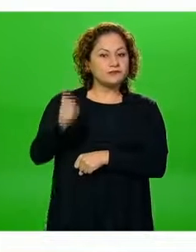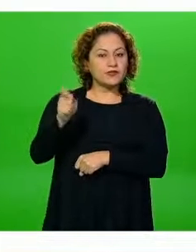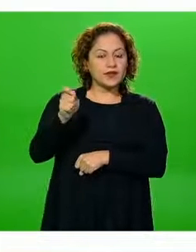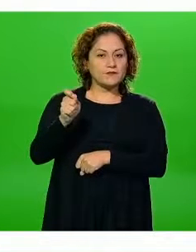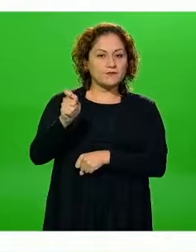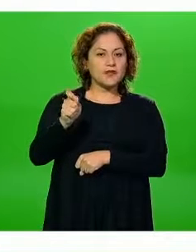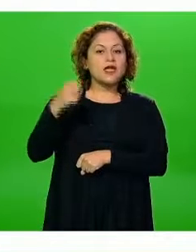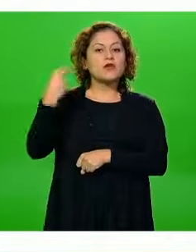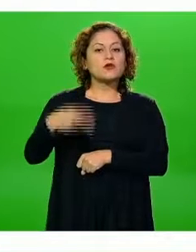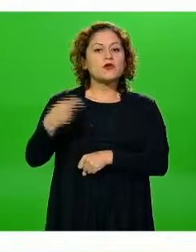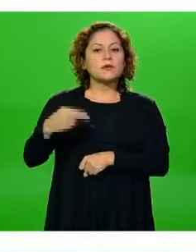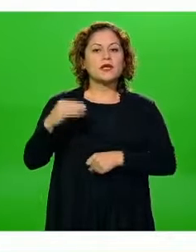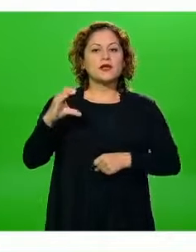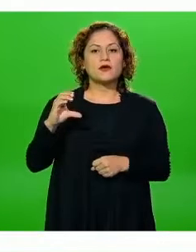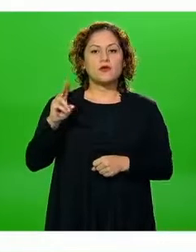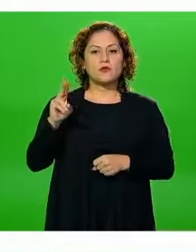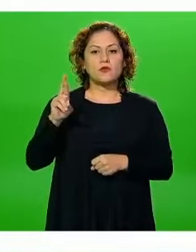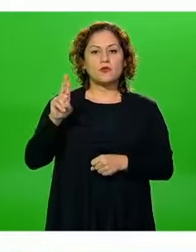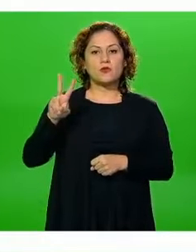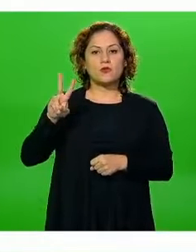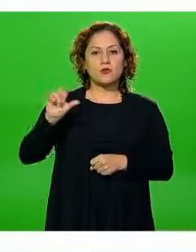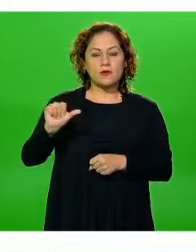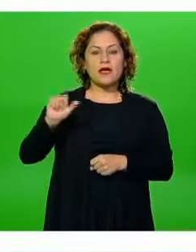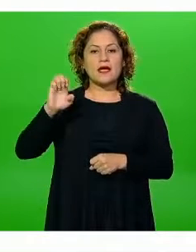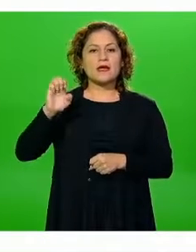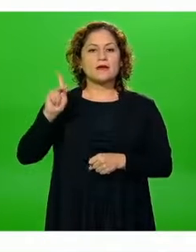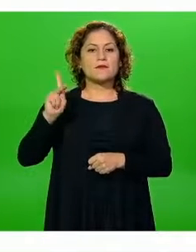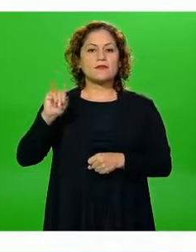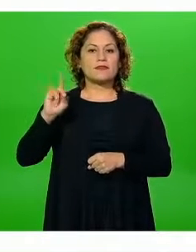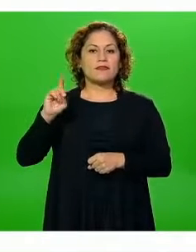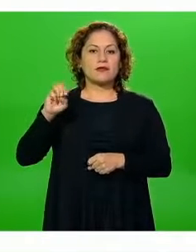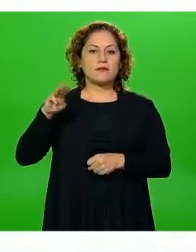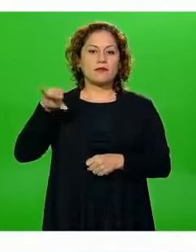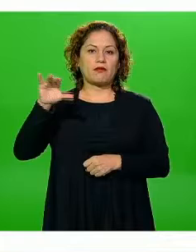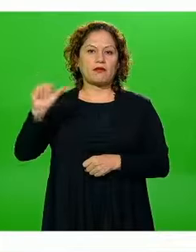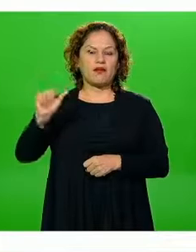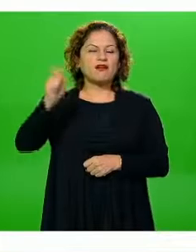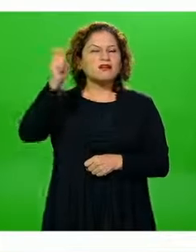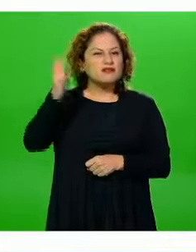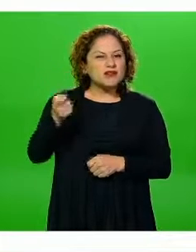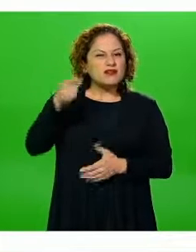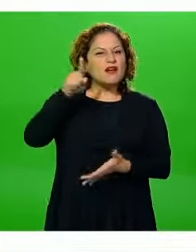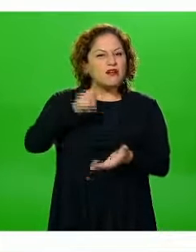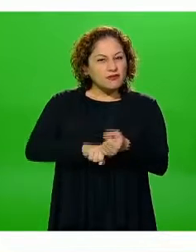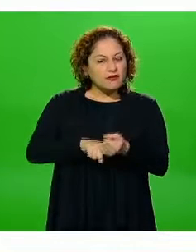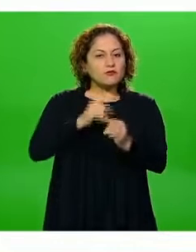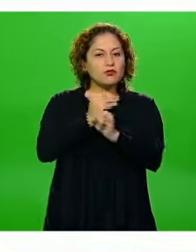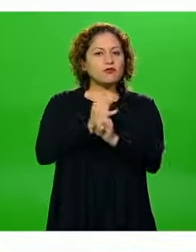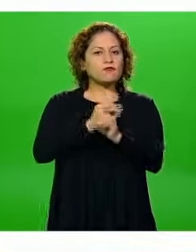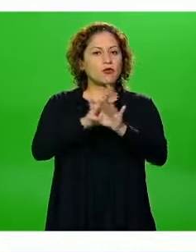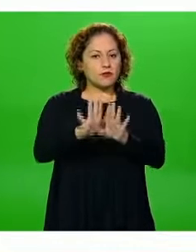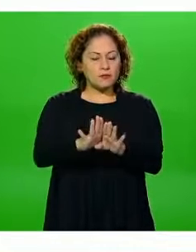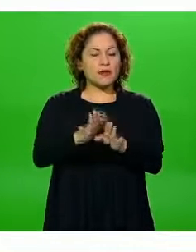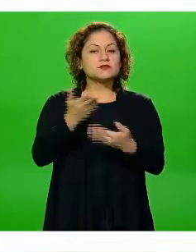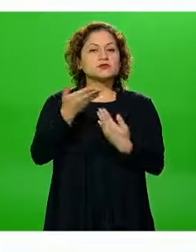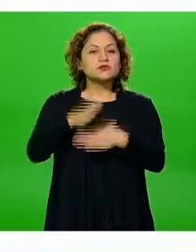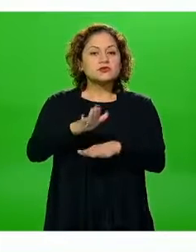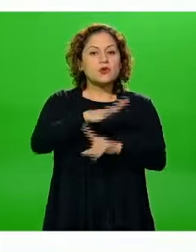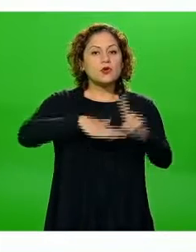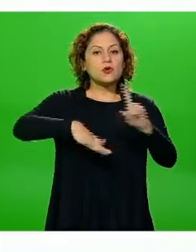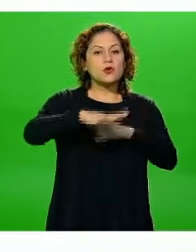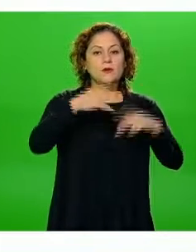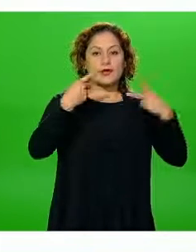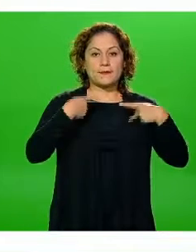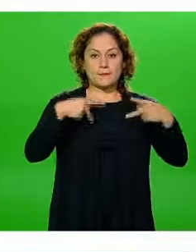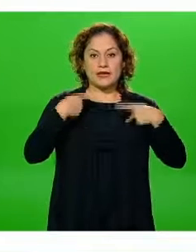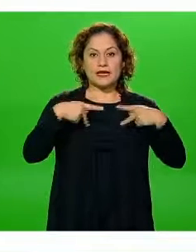curva epidémica. En estas curvas epidémicas, nosotros lo que tenemos son los casos incidentes, los casos